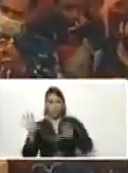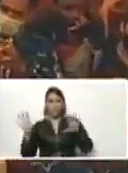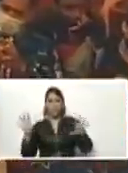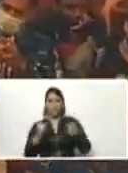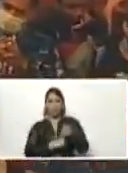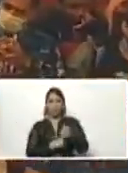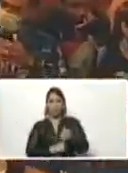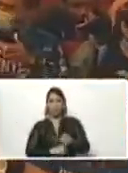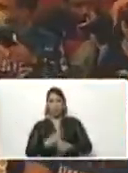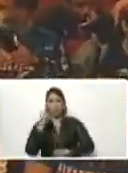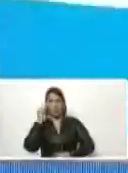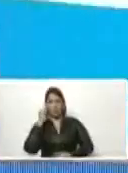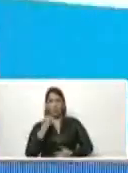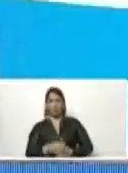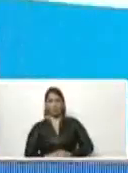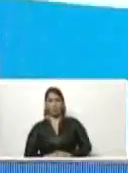hermanas.